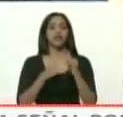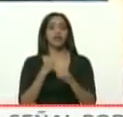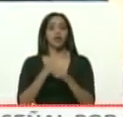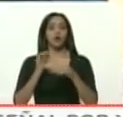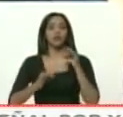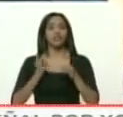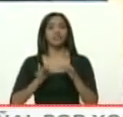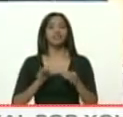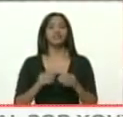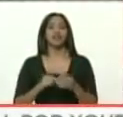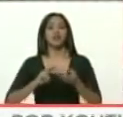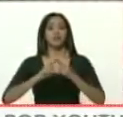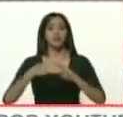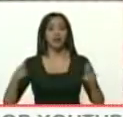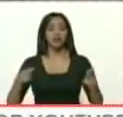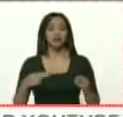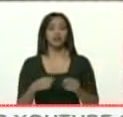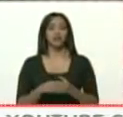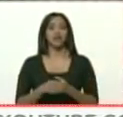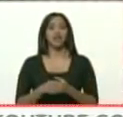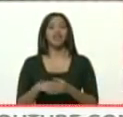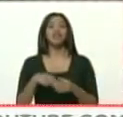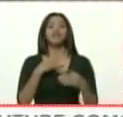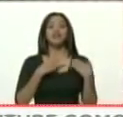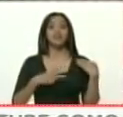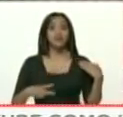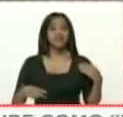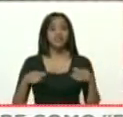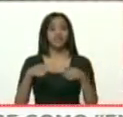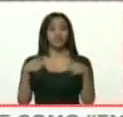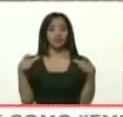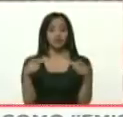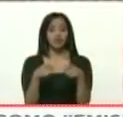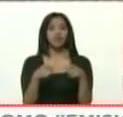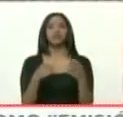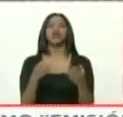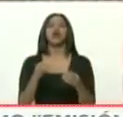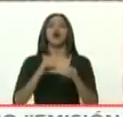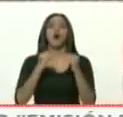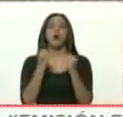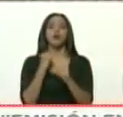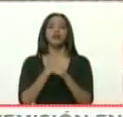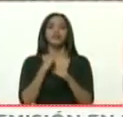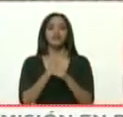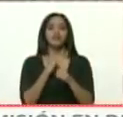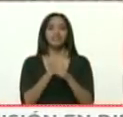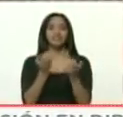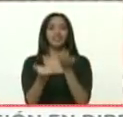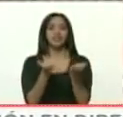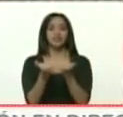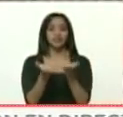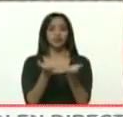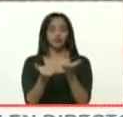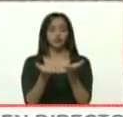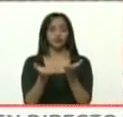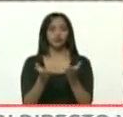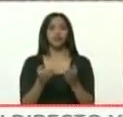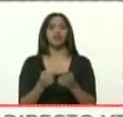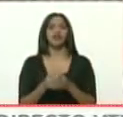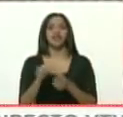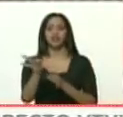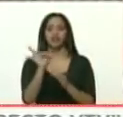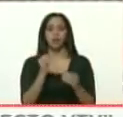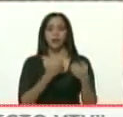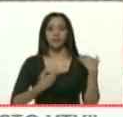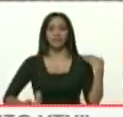Luis Reverón Torres, además vicepresidente sectorial para Obras Públicas y Servicios, designado por el presidente